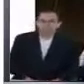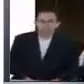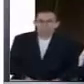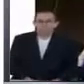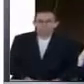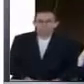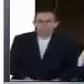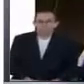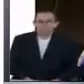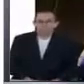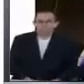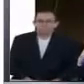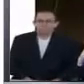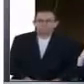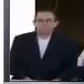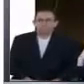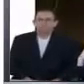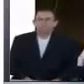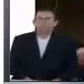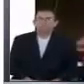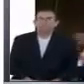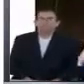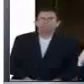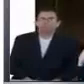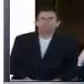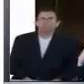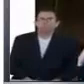Tú conoces bien la palabra de Dios.